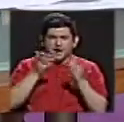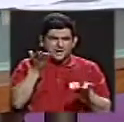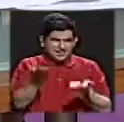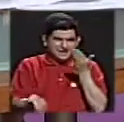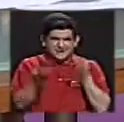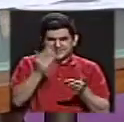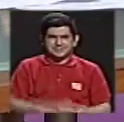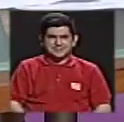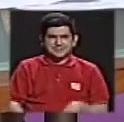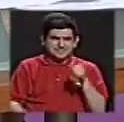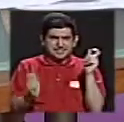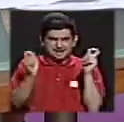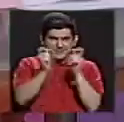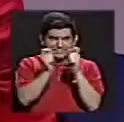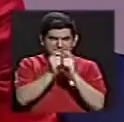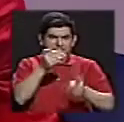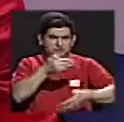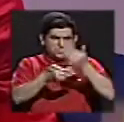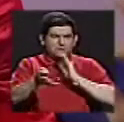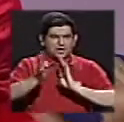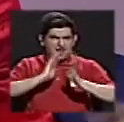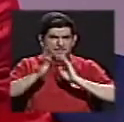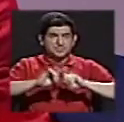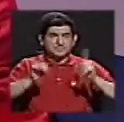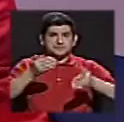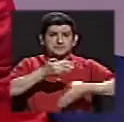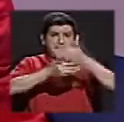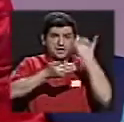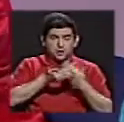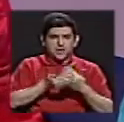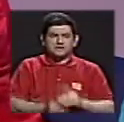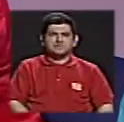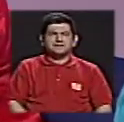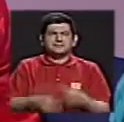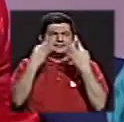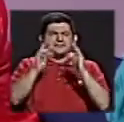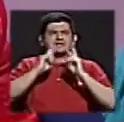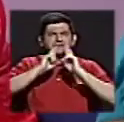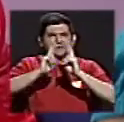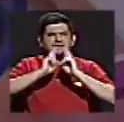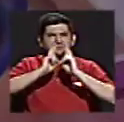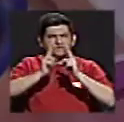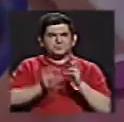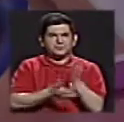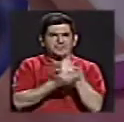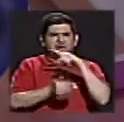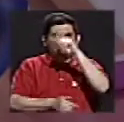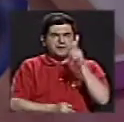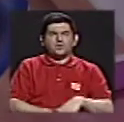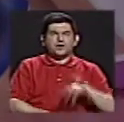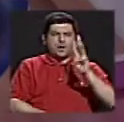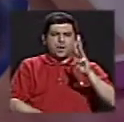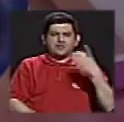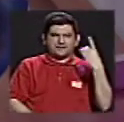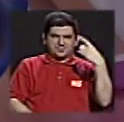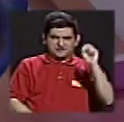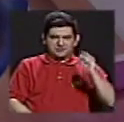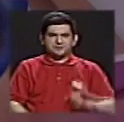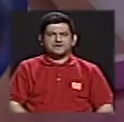poco lo que estábamos conversando. Pero antes de entrar a eso, vamos a tratar de contestar algunas preguntas. Dice Walter de